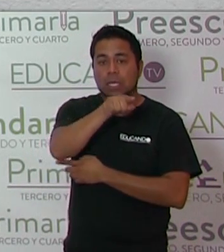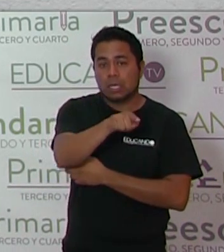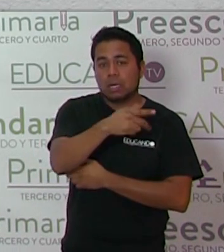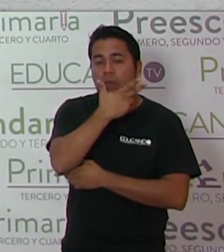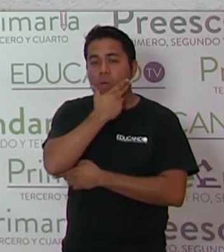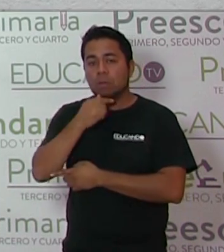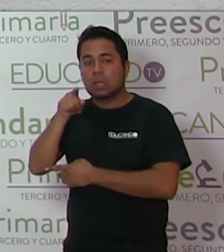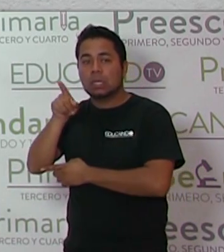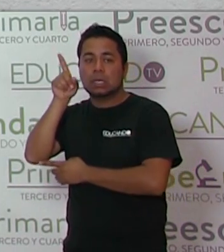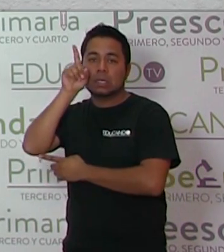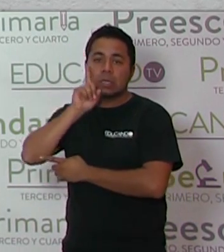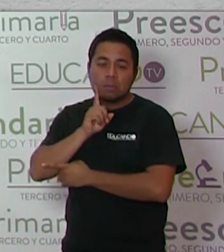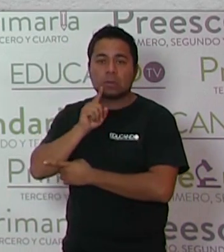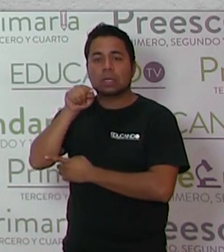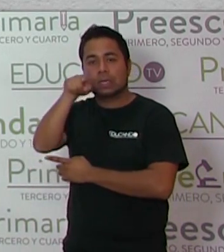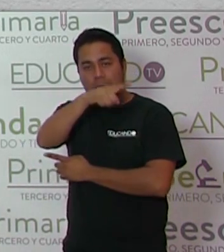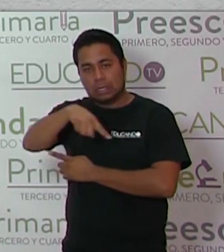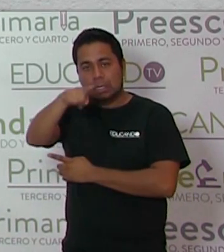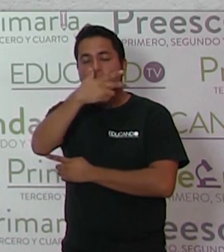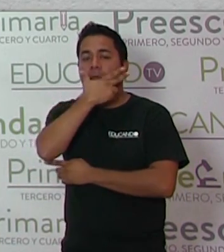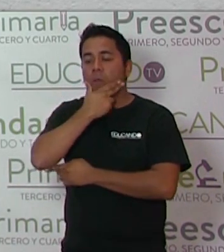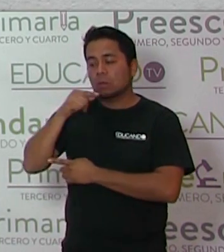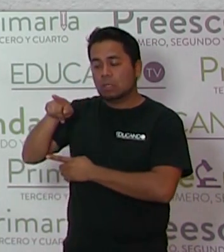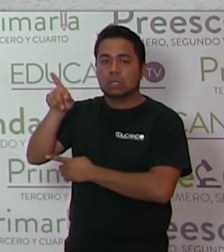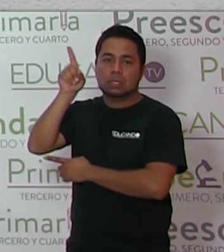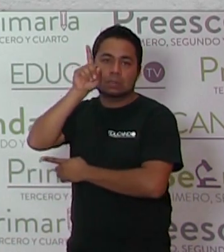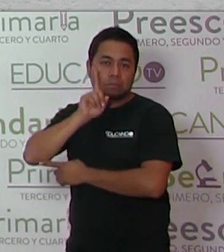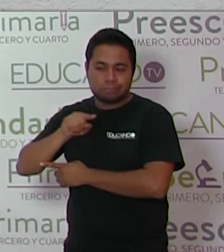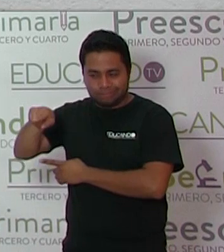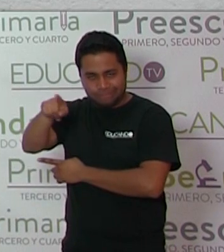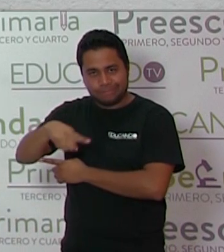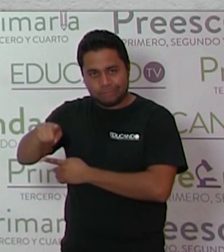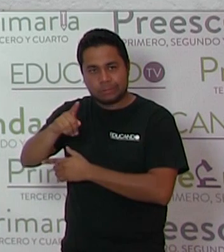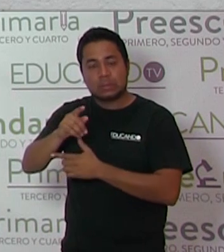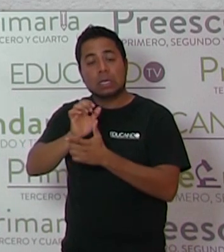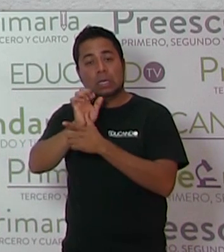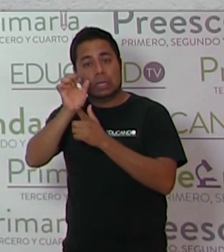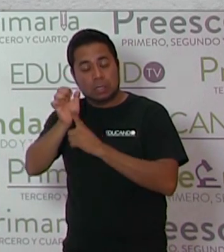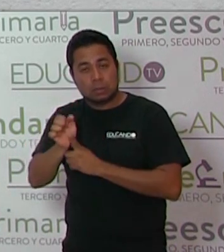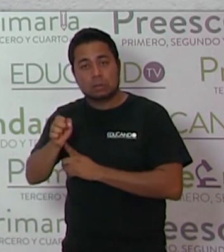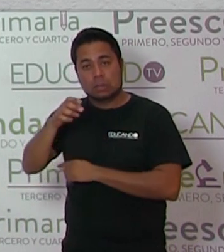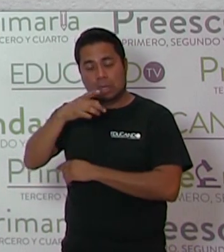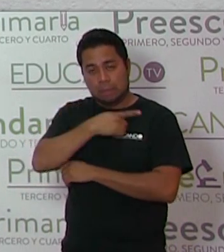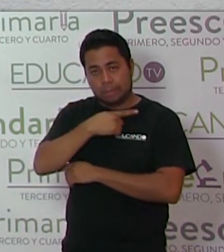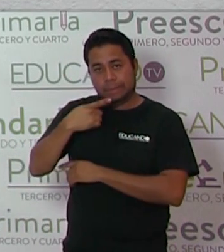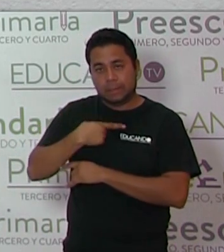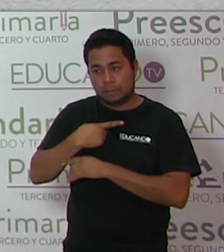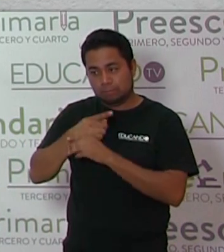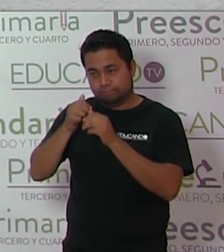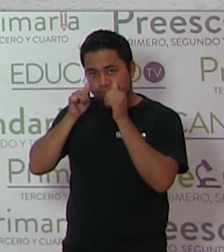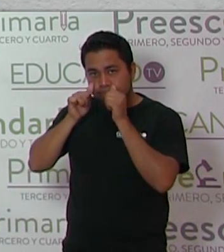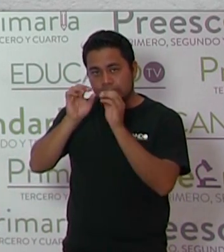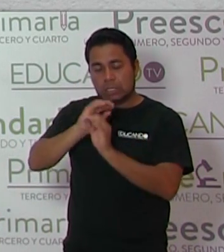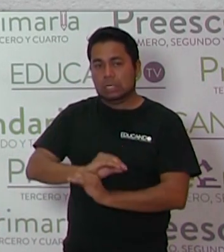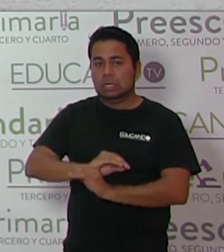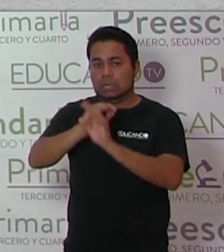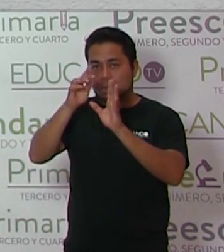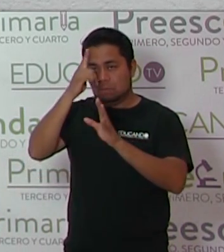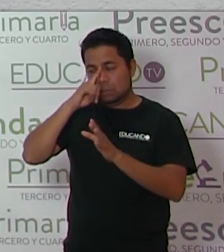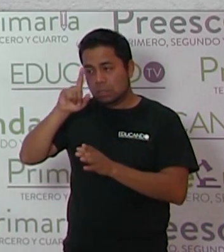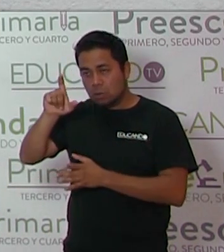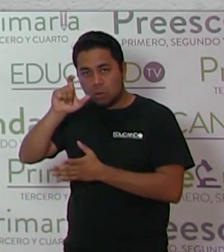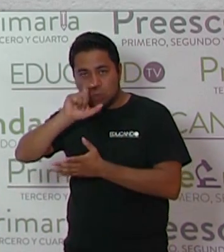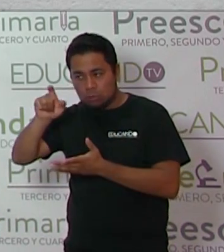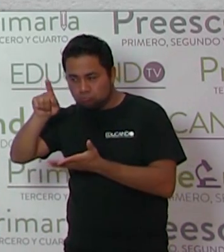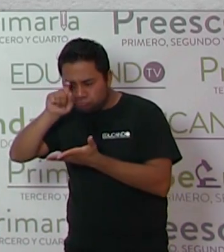él, ella, ellos, ellas. Entonces, tenemos que tener bien claro esto a la